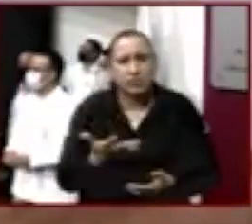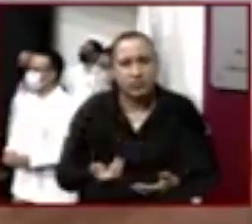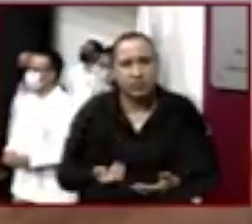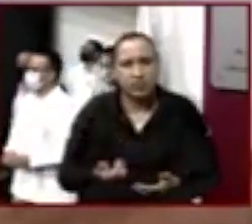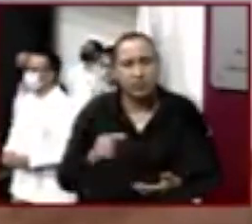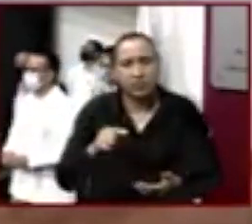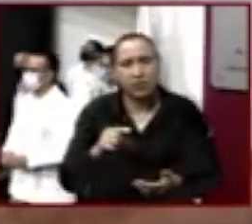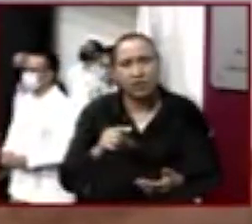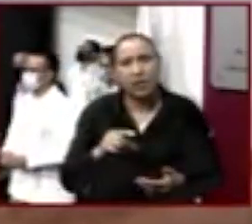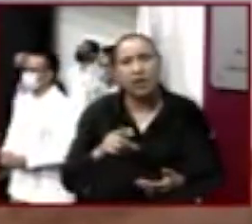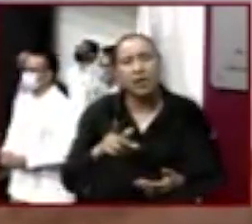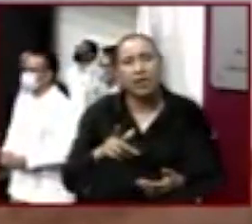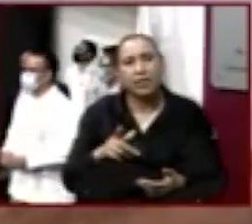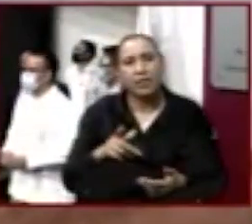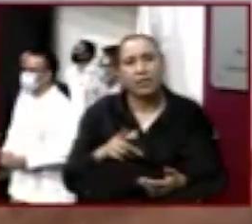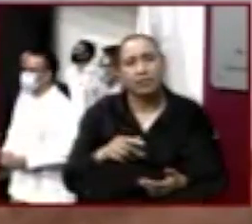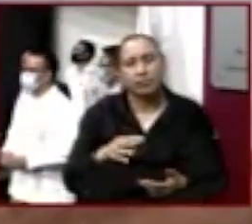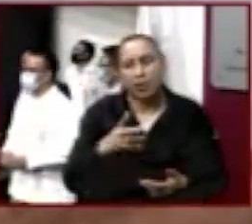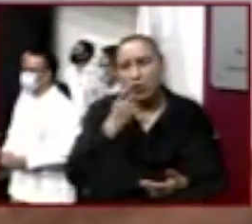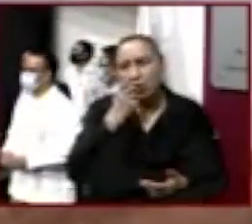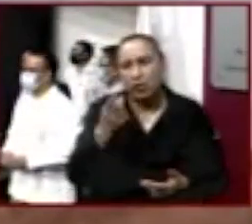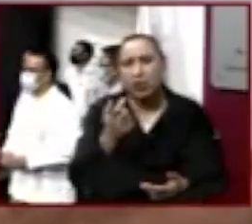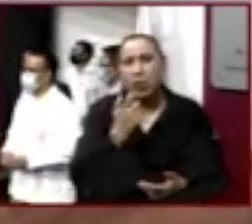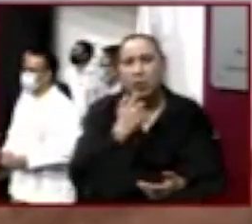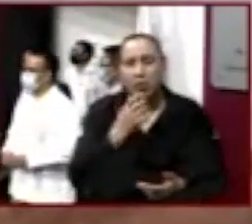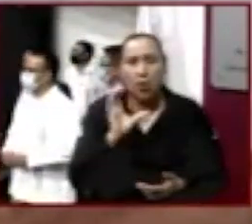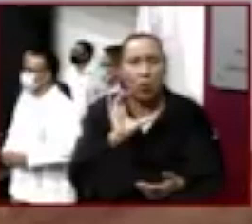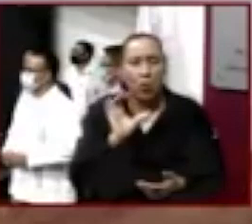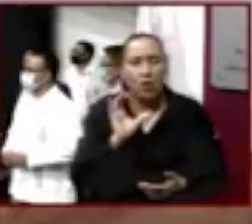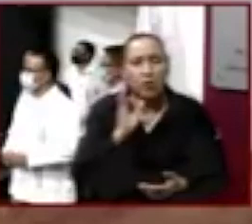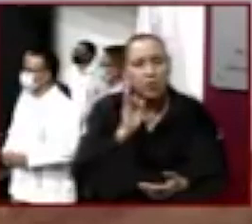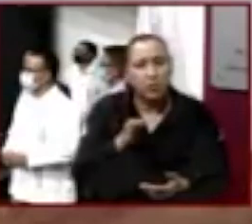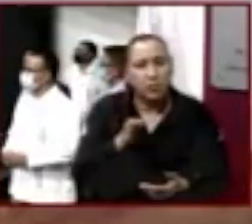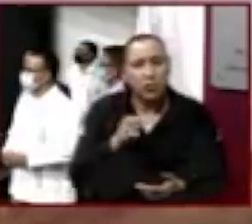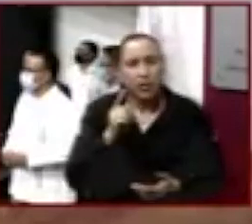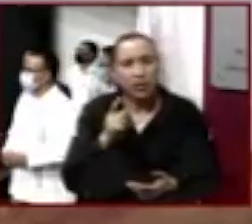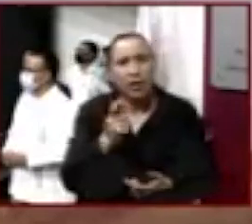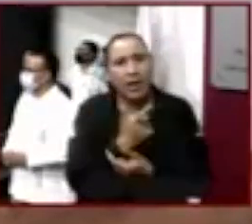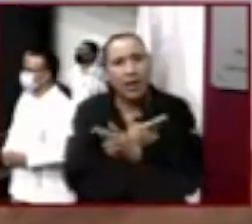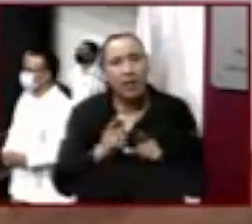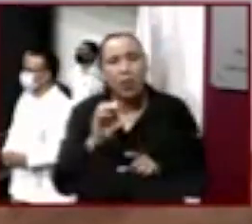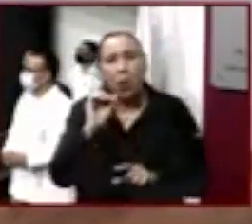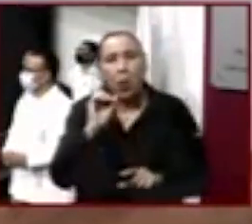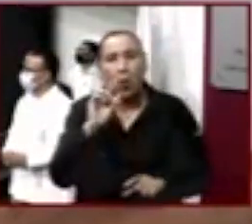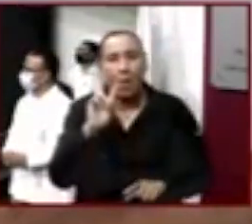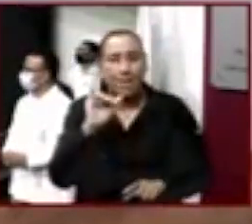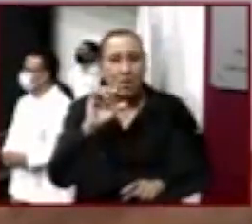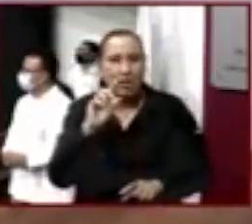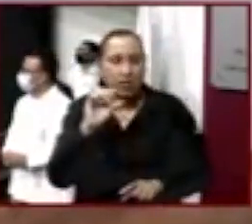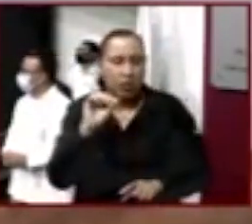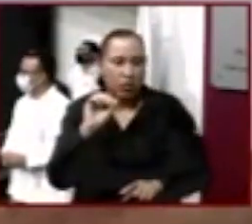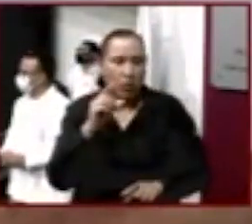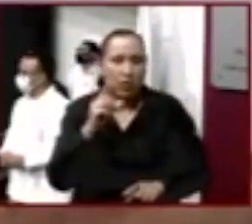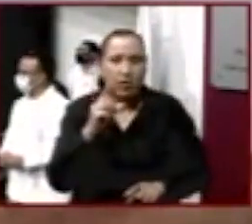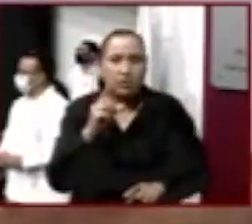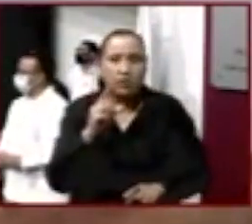del comentario de López Obrador cuando confirmó que él ordenó la liberación de Ovidio Guzmán, acto